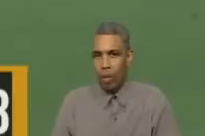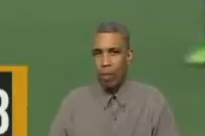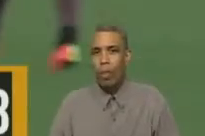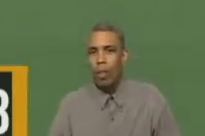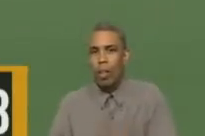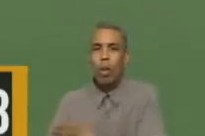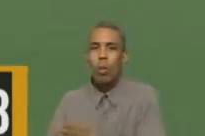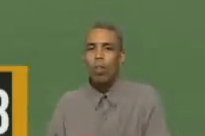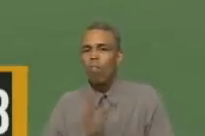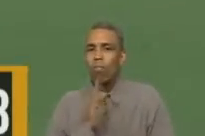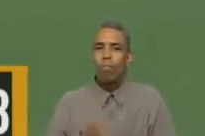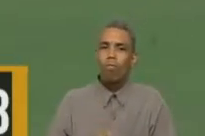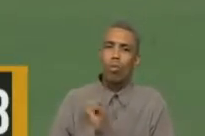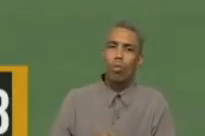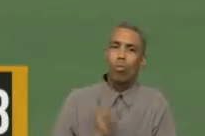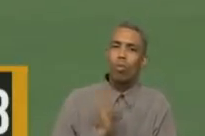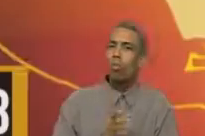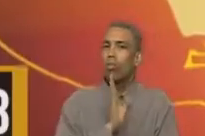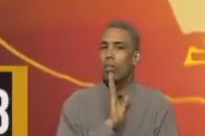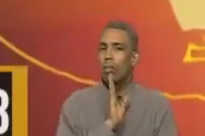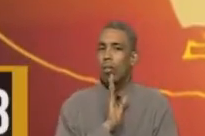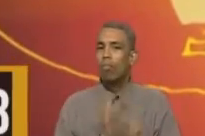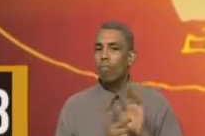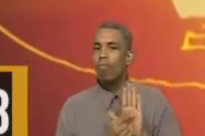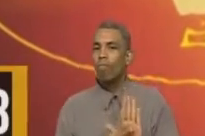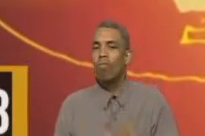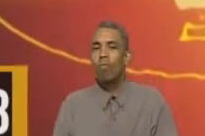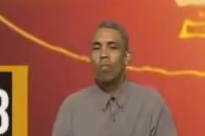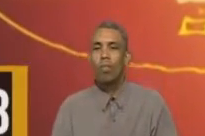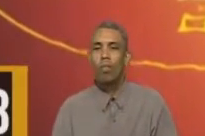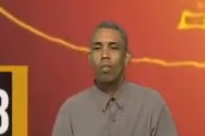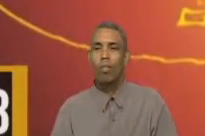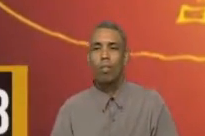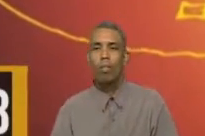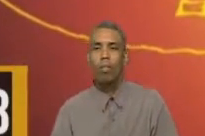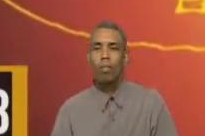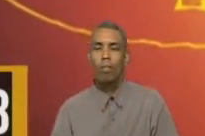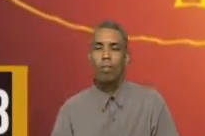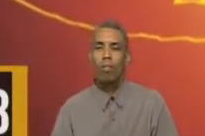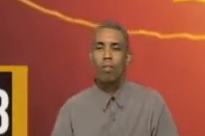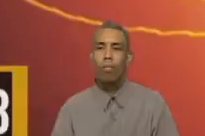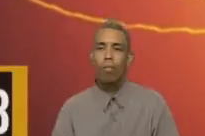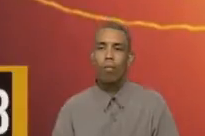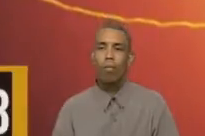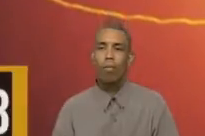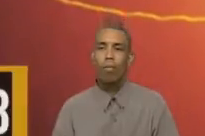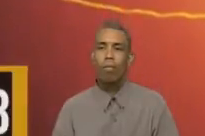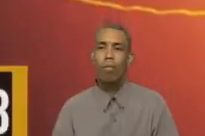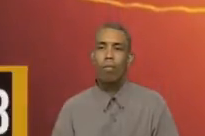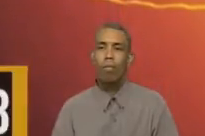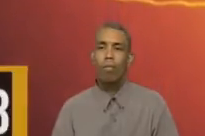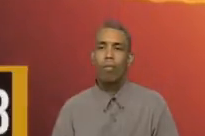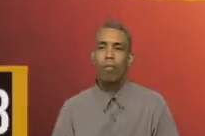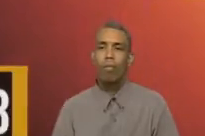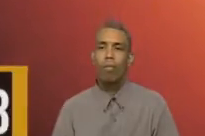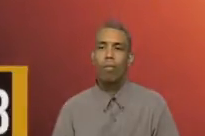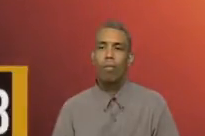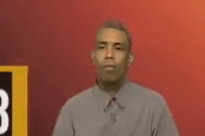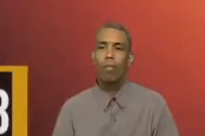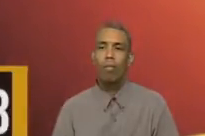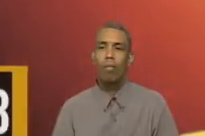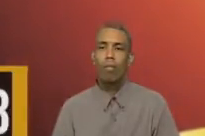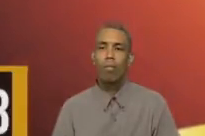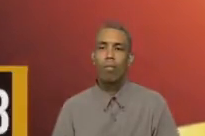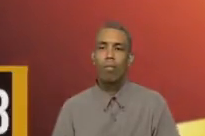jugadores que no continuarán con el aurinegro: Liborio Sánchez, Santiago Rodas, Pedro Pablo Tabima, Abraham Stringel, Carlos